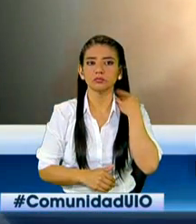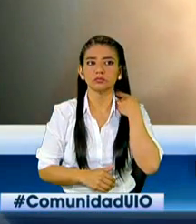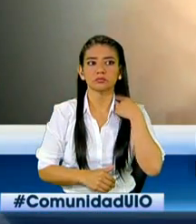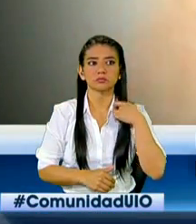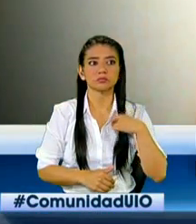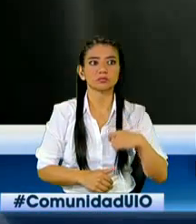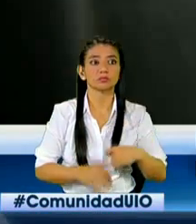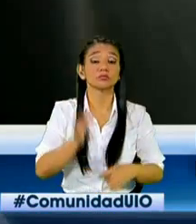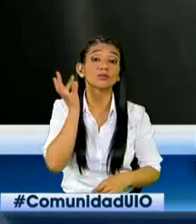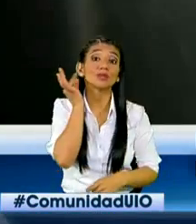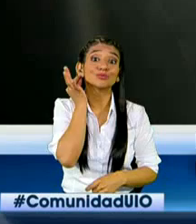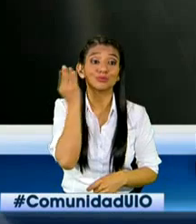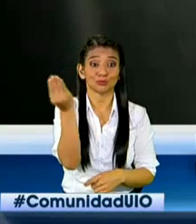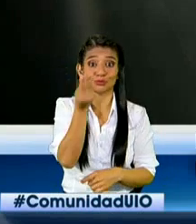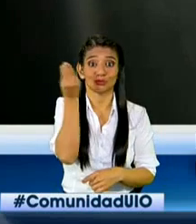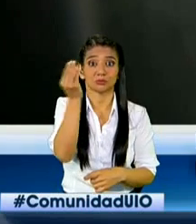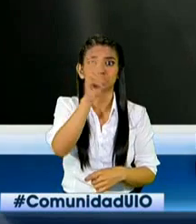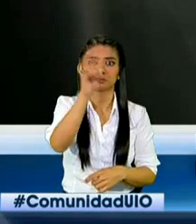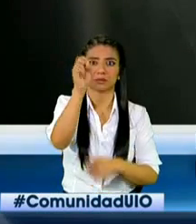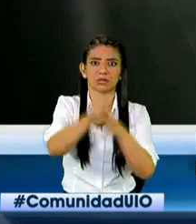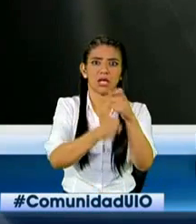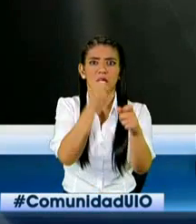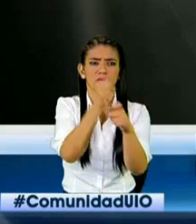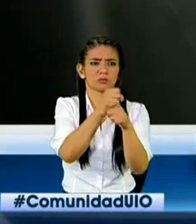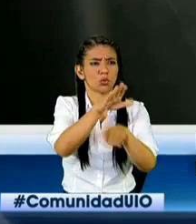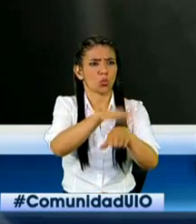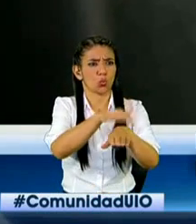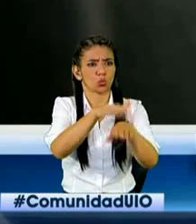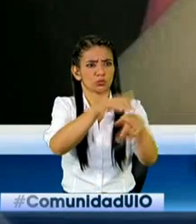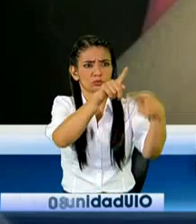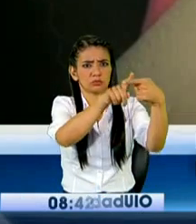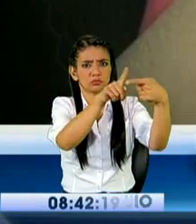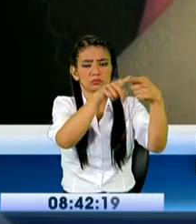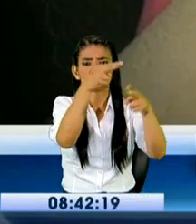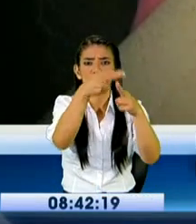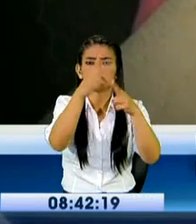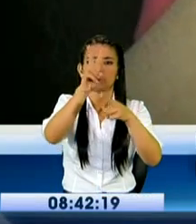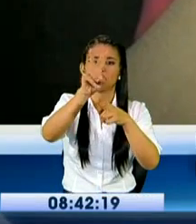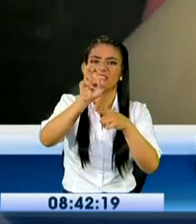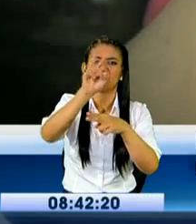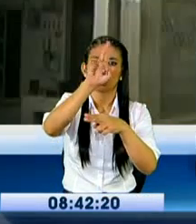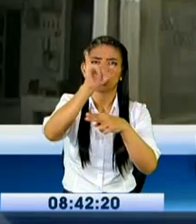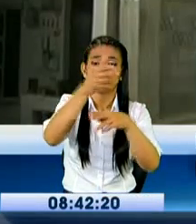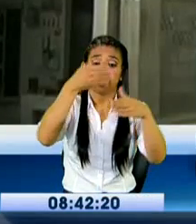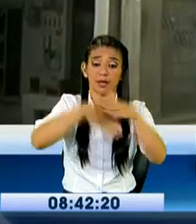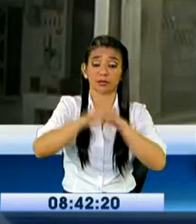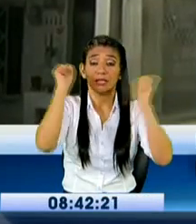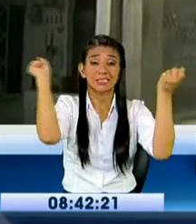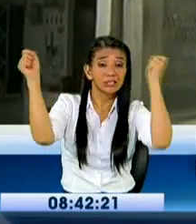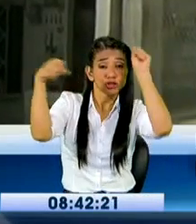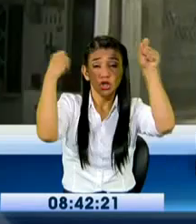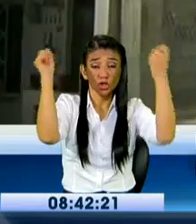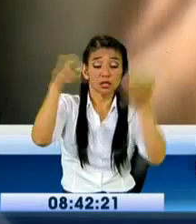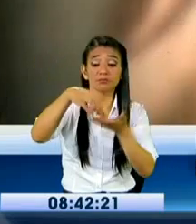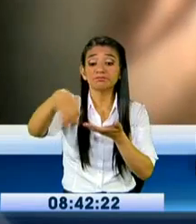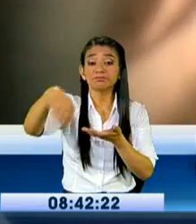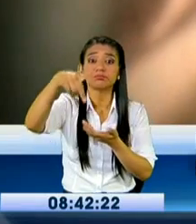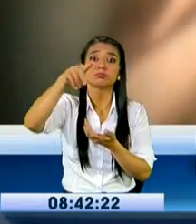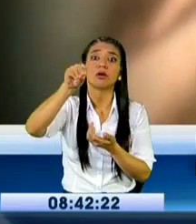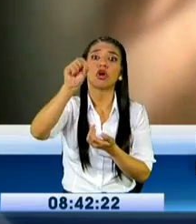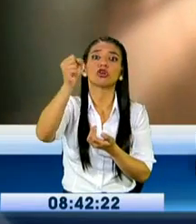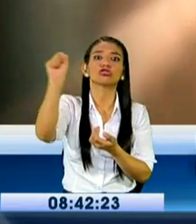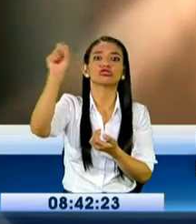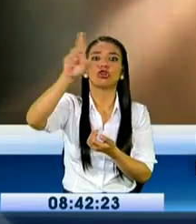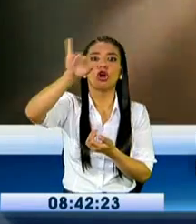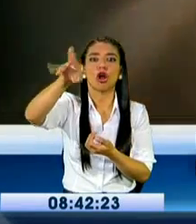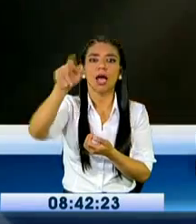Britney, de 20 años, acusa a Verónica A. de haberla agredido en una discoteca en la parroquia Pozorja, con cortes en